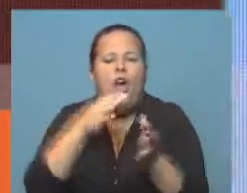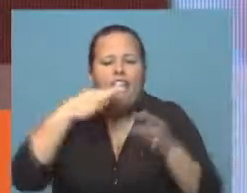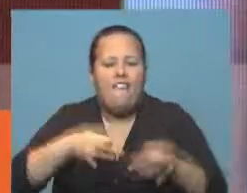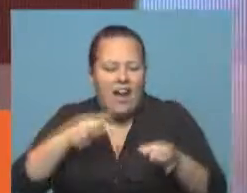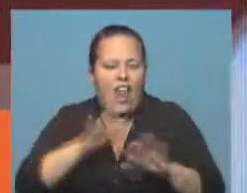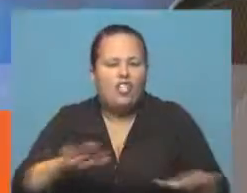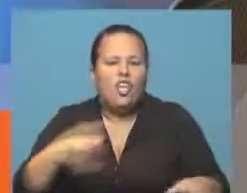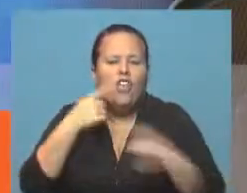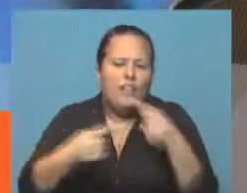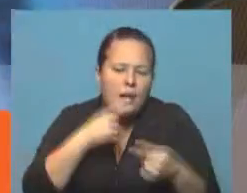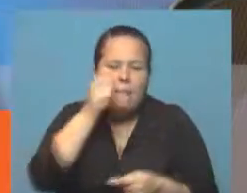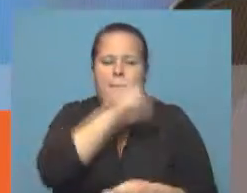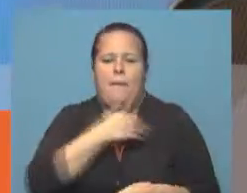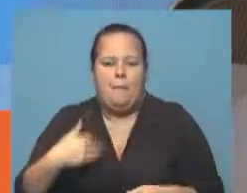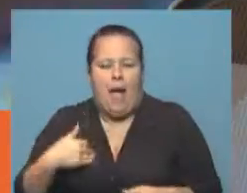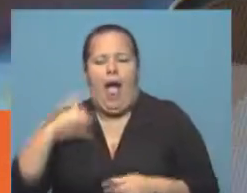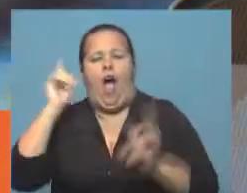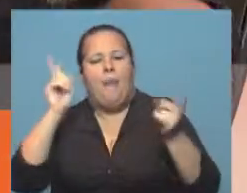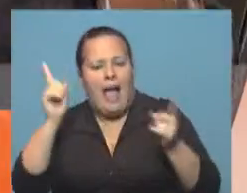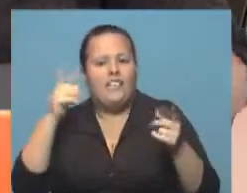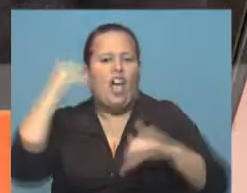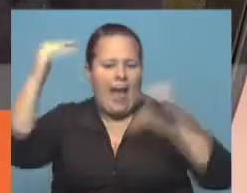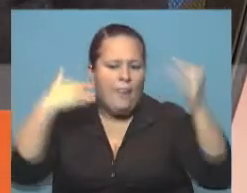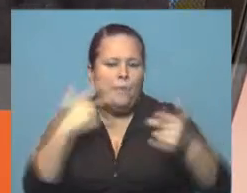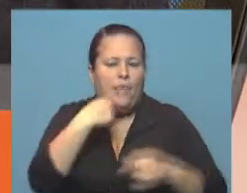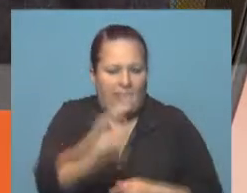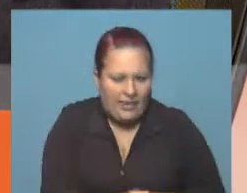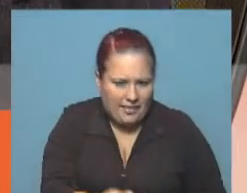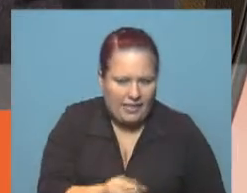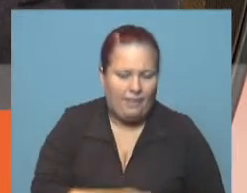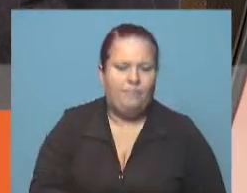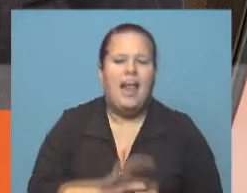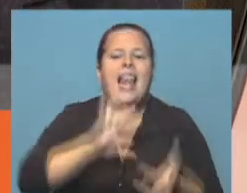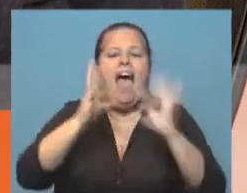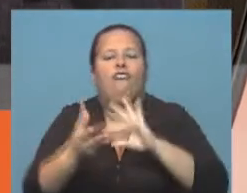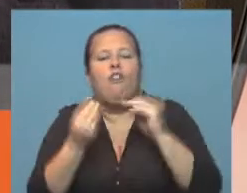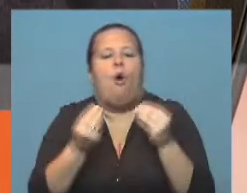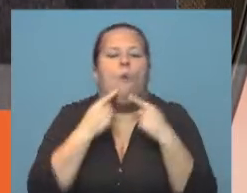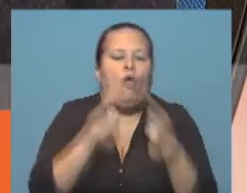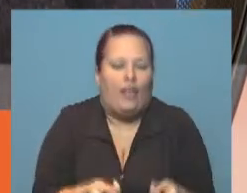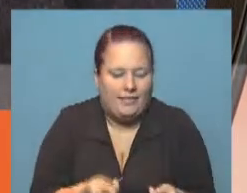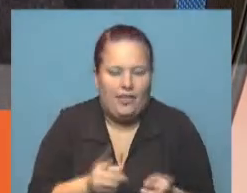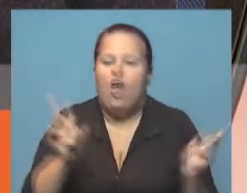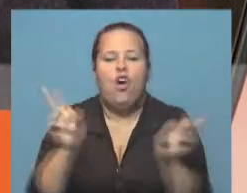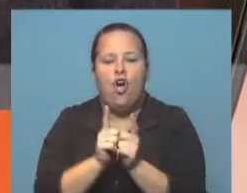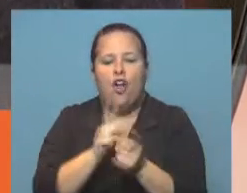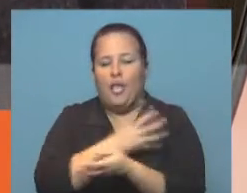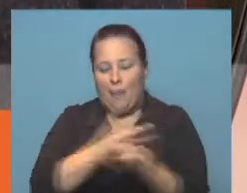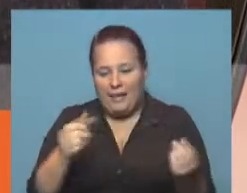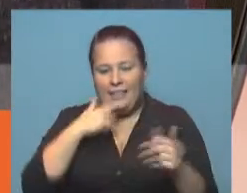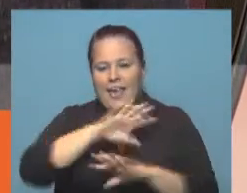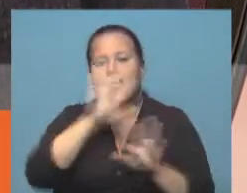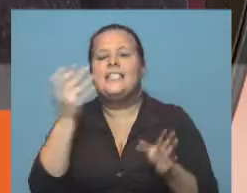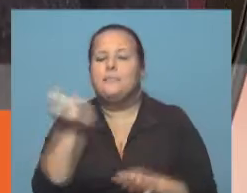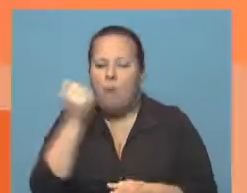reales que los chicos dicen y que Sí. los padres o los docentes o un grande puede decir. Sí. La manera de... Bien, bien. Cortito, bien. y para Sí. entender también